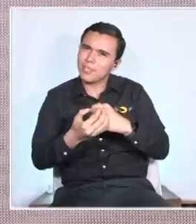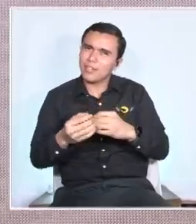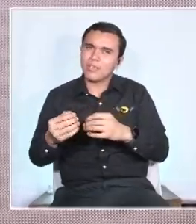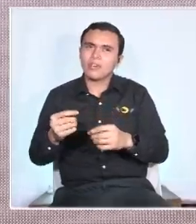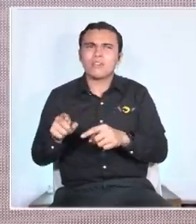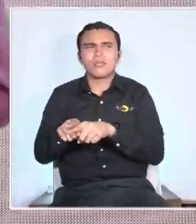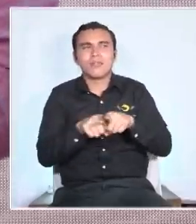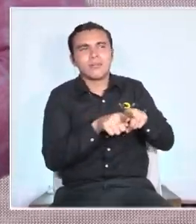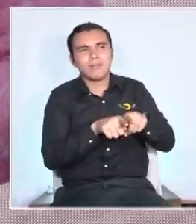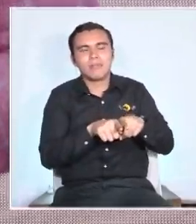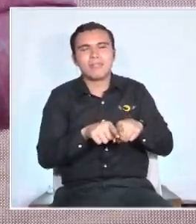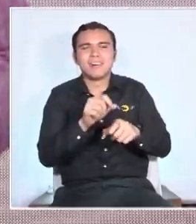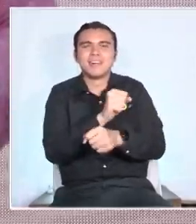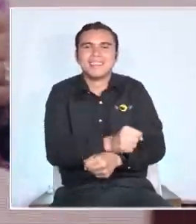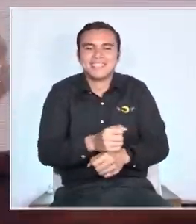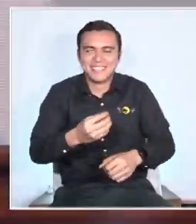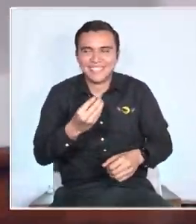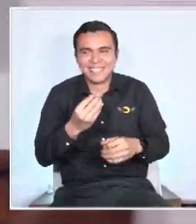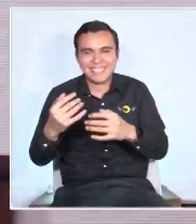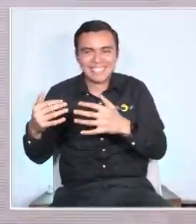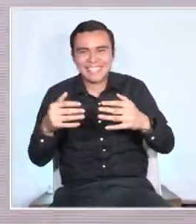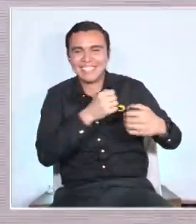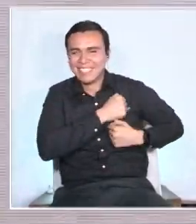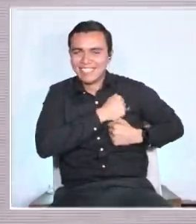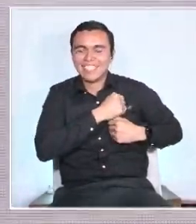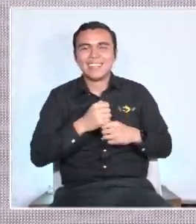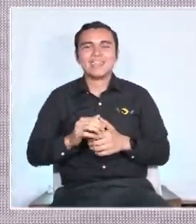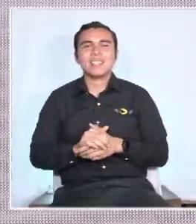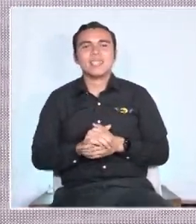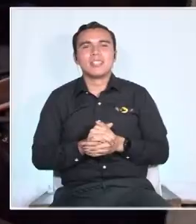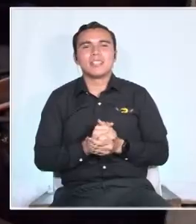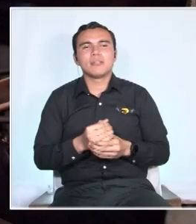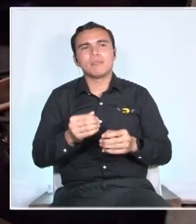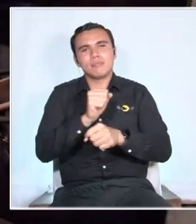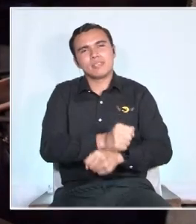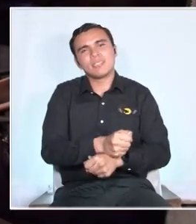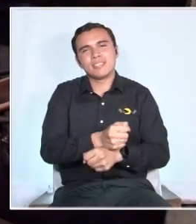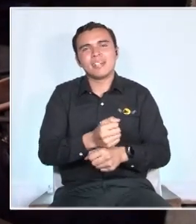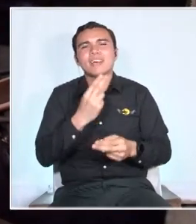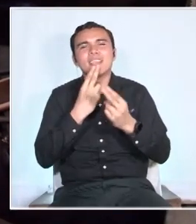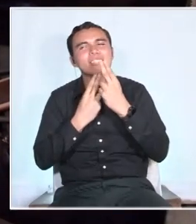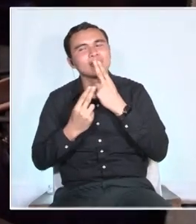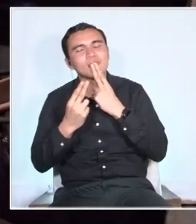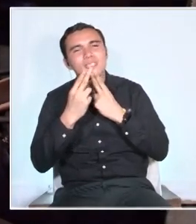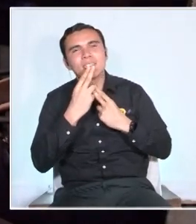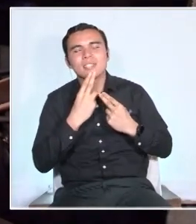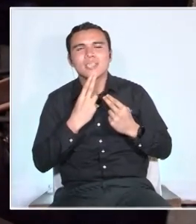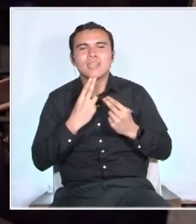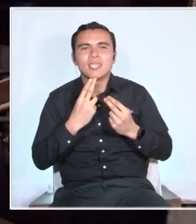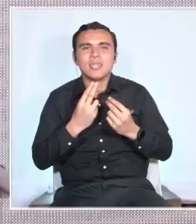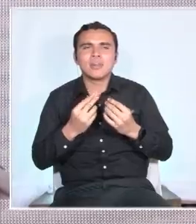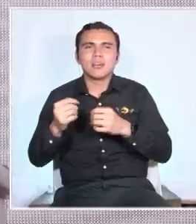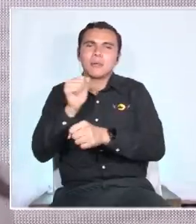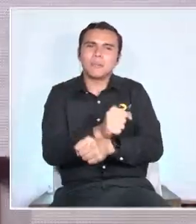ejército? Si no puedes vencer una adicción al azúcar, ¿cómo puedes vencer un ejército del